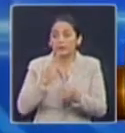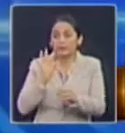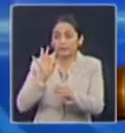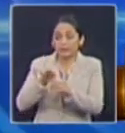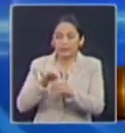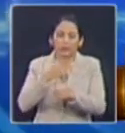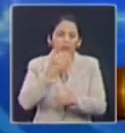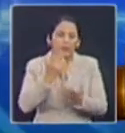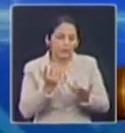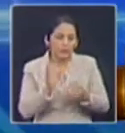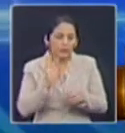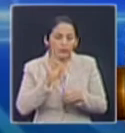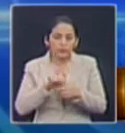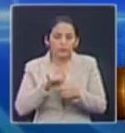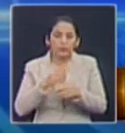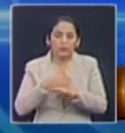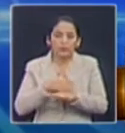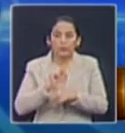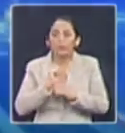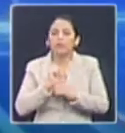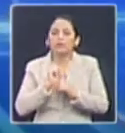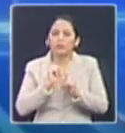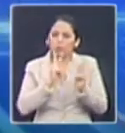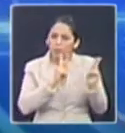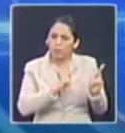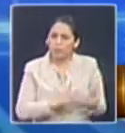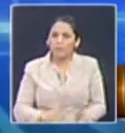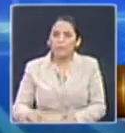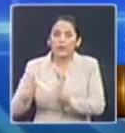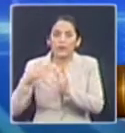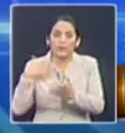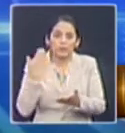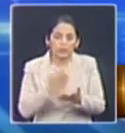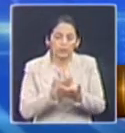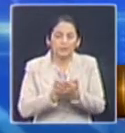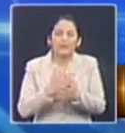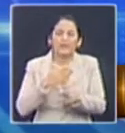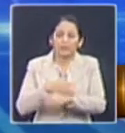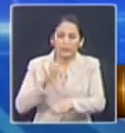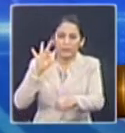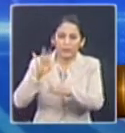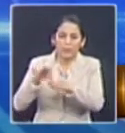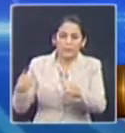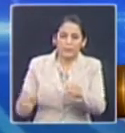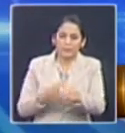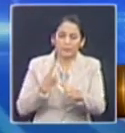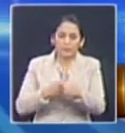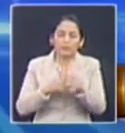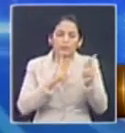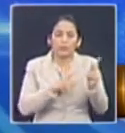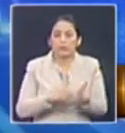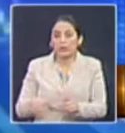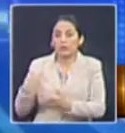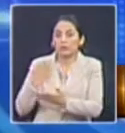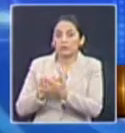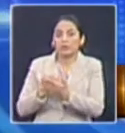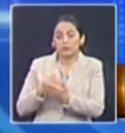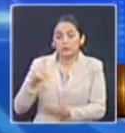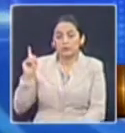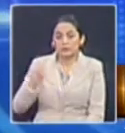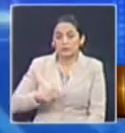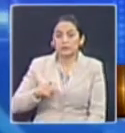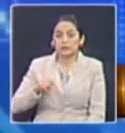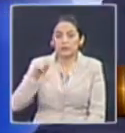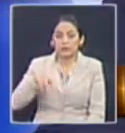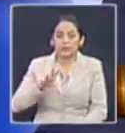la consulta debería haber un verdadero programa económico, digo yo, ¿no? Debería haber, eso sería lo que se espera. Claro. Mire que el Ecuador no podría